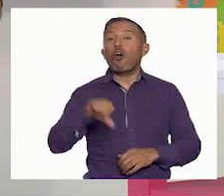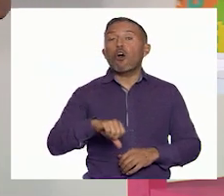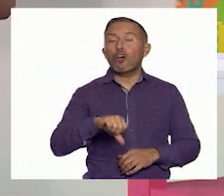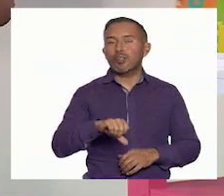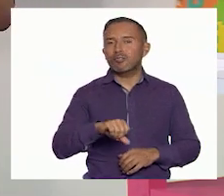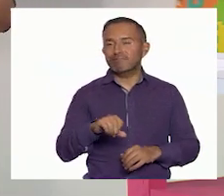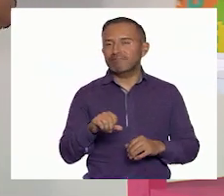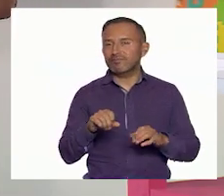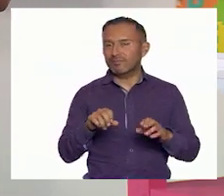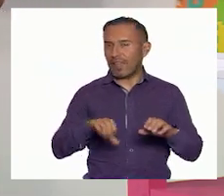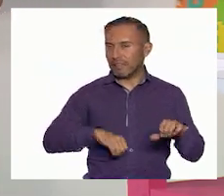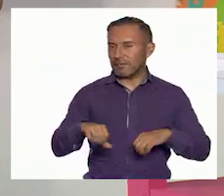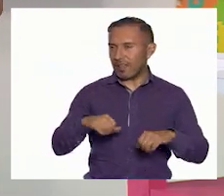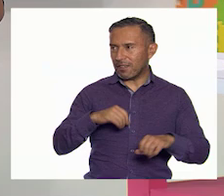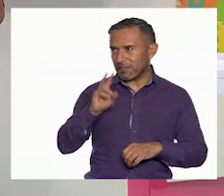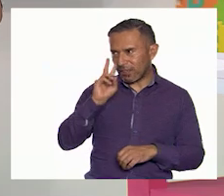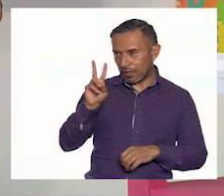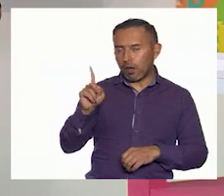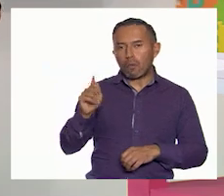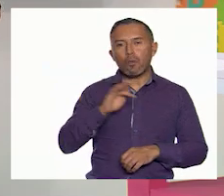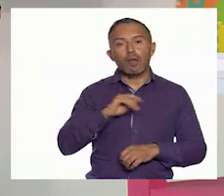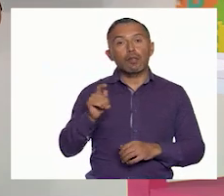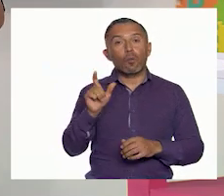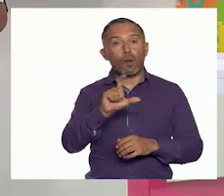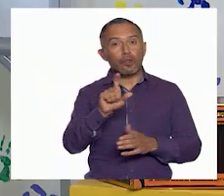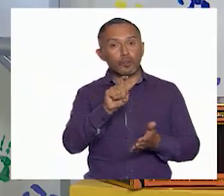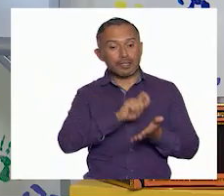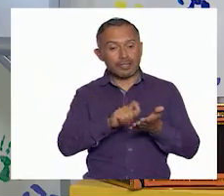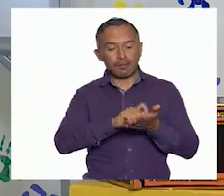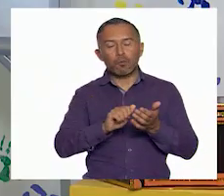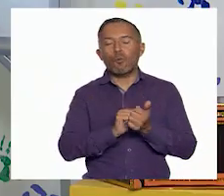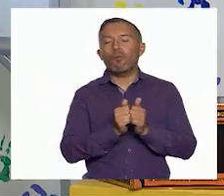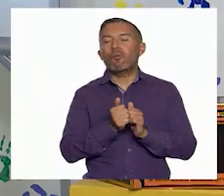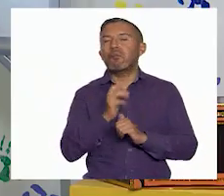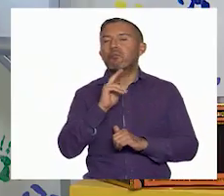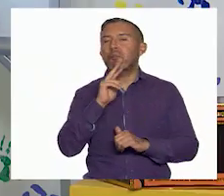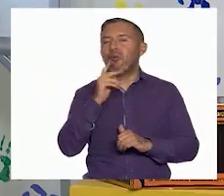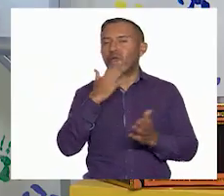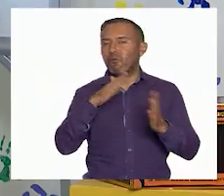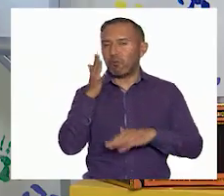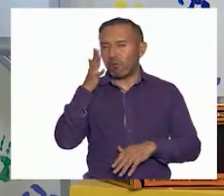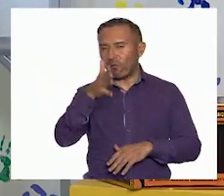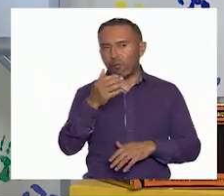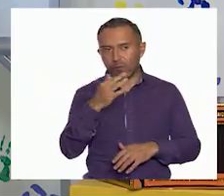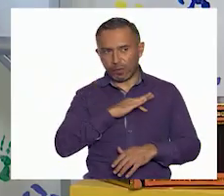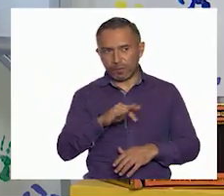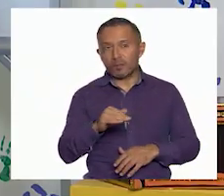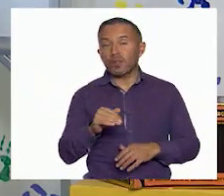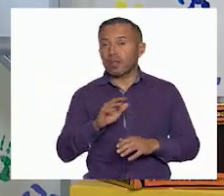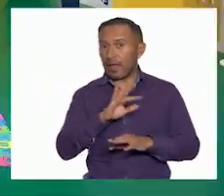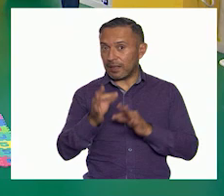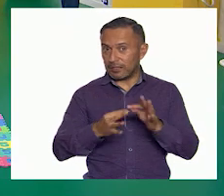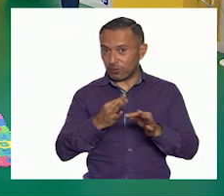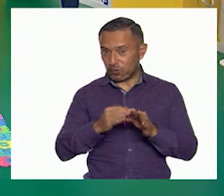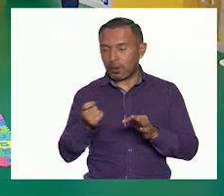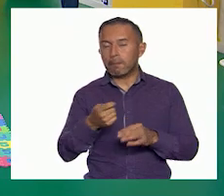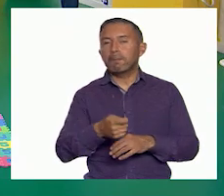poder aumentar esta habilidad a la hora de escribir. ¿Listos en casa? Entonces, vamos a ver nuestra primera cápsula.